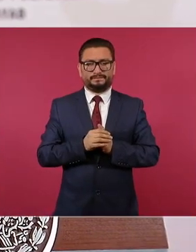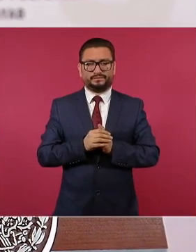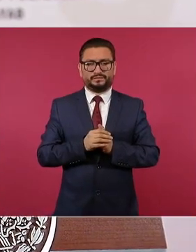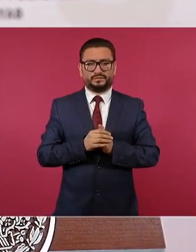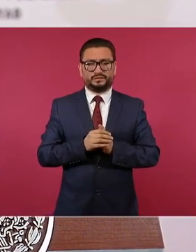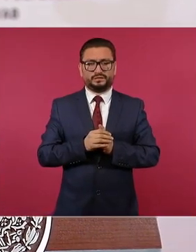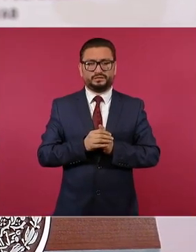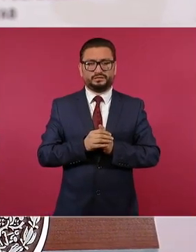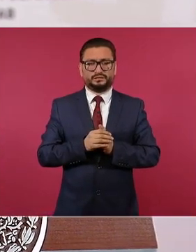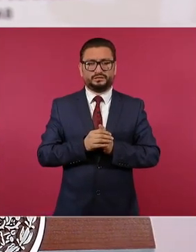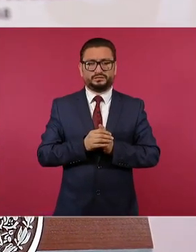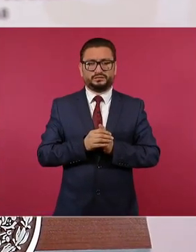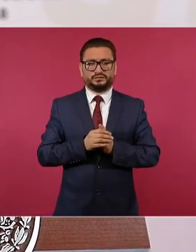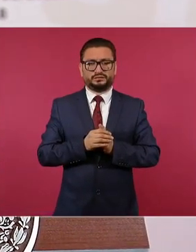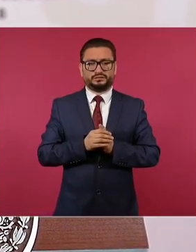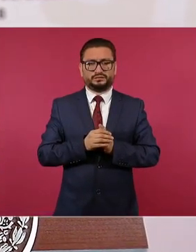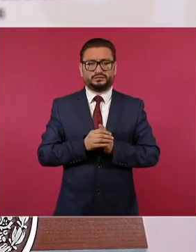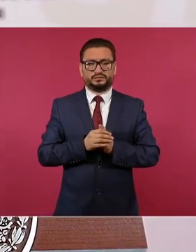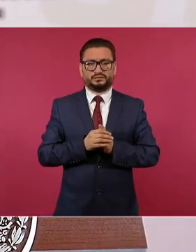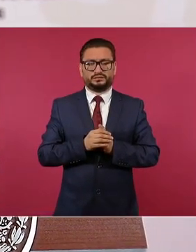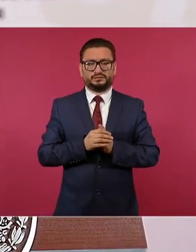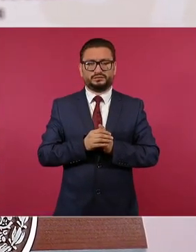Nada más que